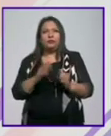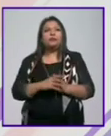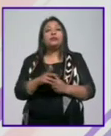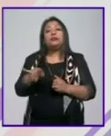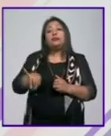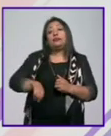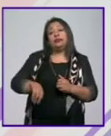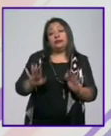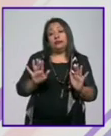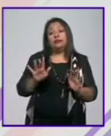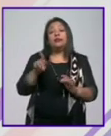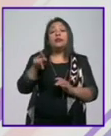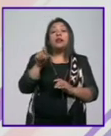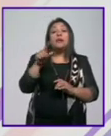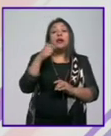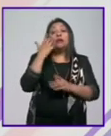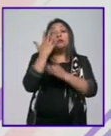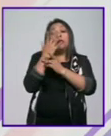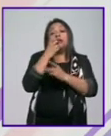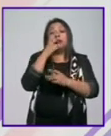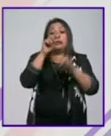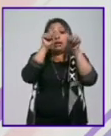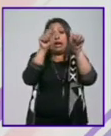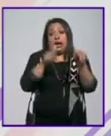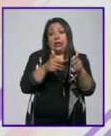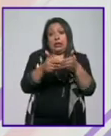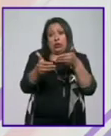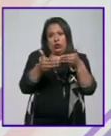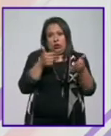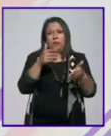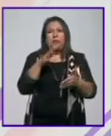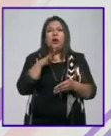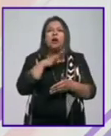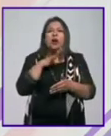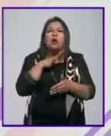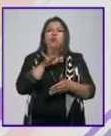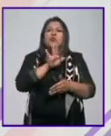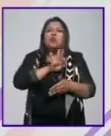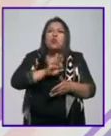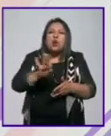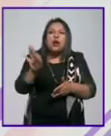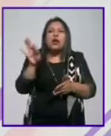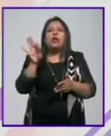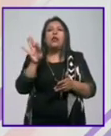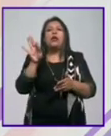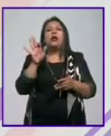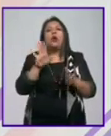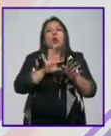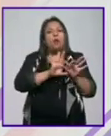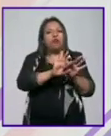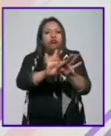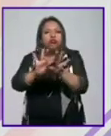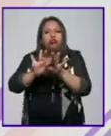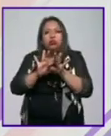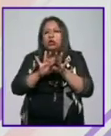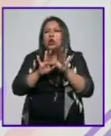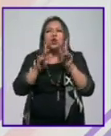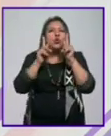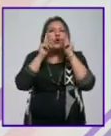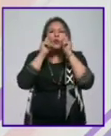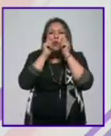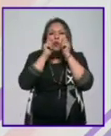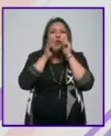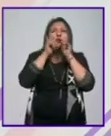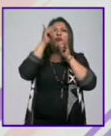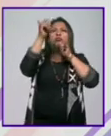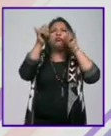lo interesante es lo que él también dice, que el arte contemporáneo tiene esta capacidad de establecer redes, independientemente de